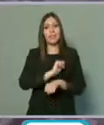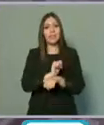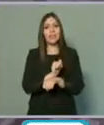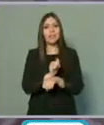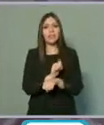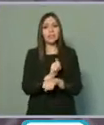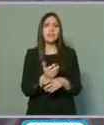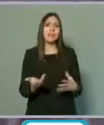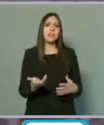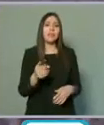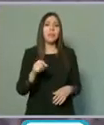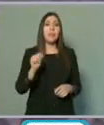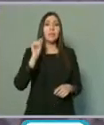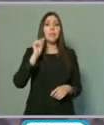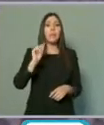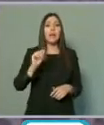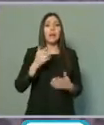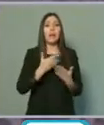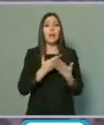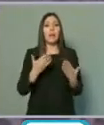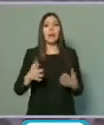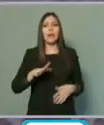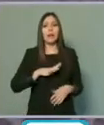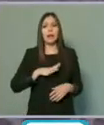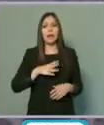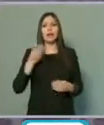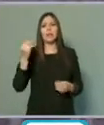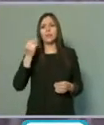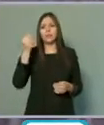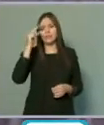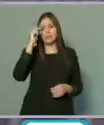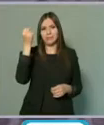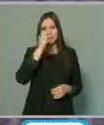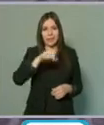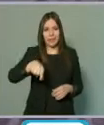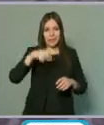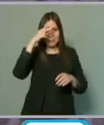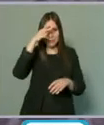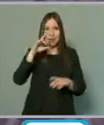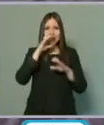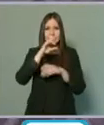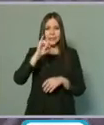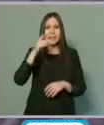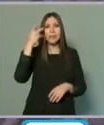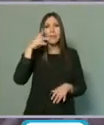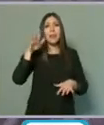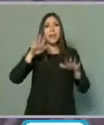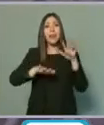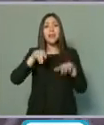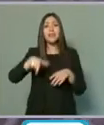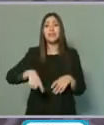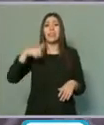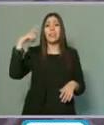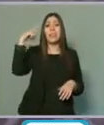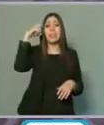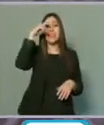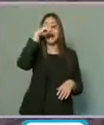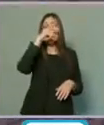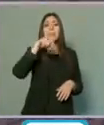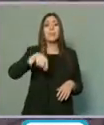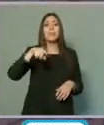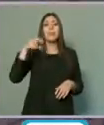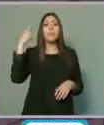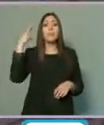que ya pocas veces se dan a la luz pública. Sé que hay mucho talento en México y que es muy difícil sobresalir en este medio del regional mexicano y más como